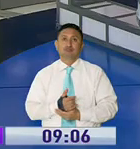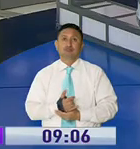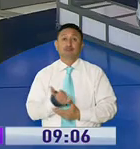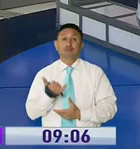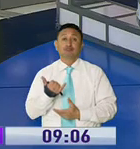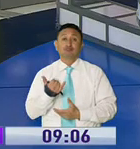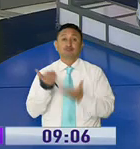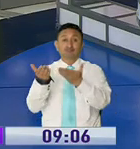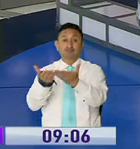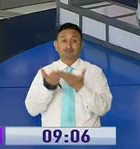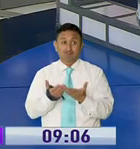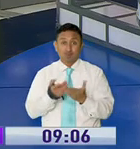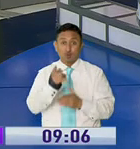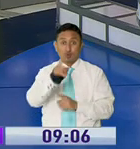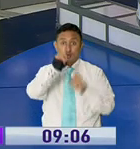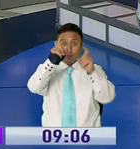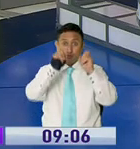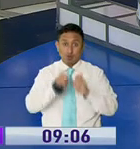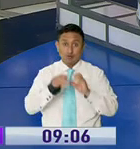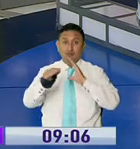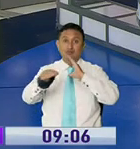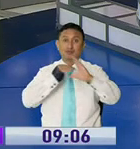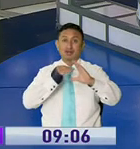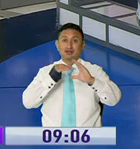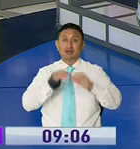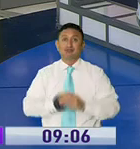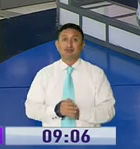Tiempo de dar la bienvenida a todas sus inquietudes a través del